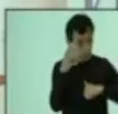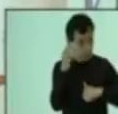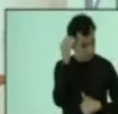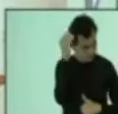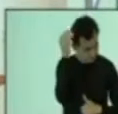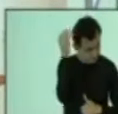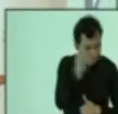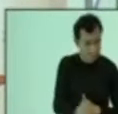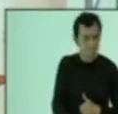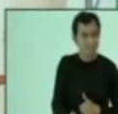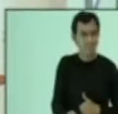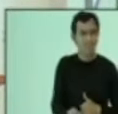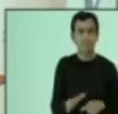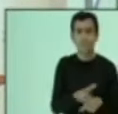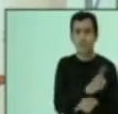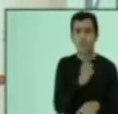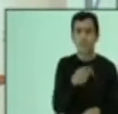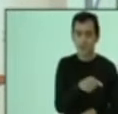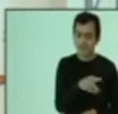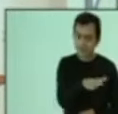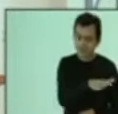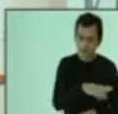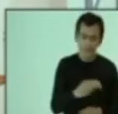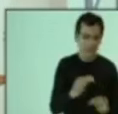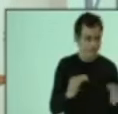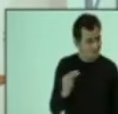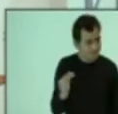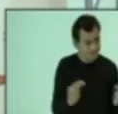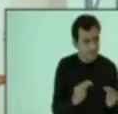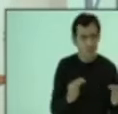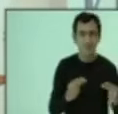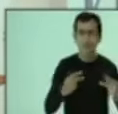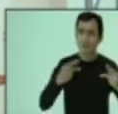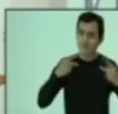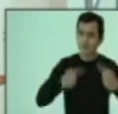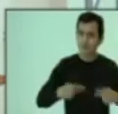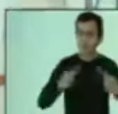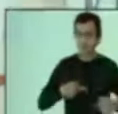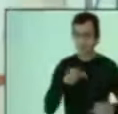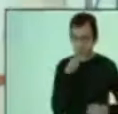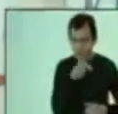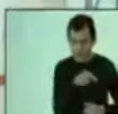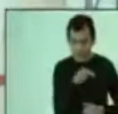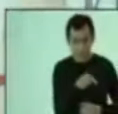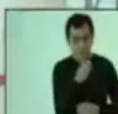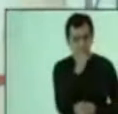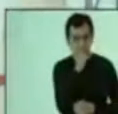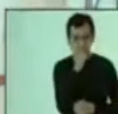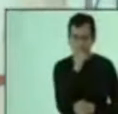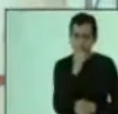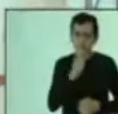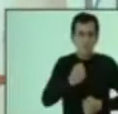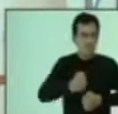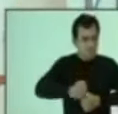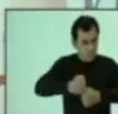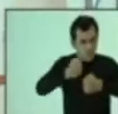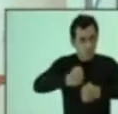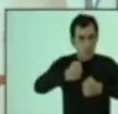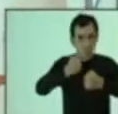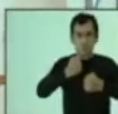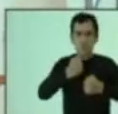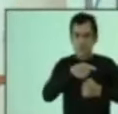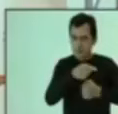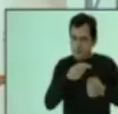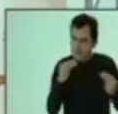Coatzintla lo necesita. Los ciudadanos coatzintecos lo exigen.